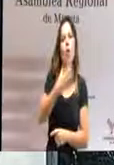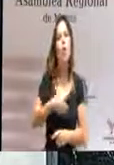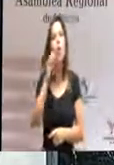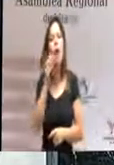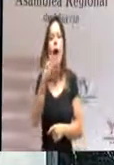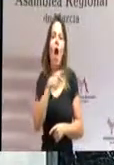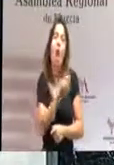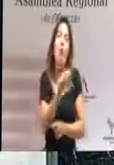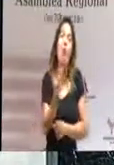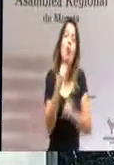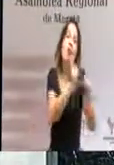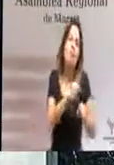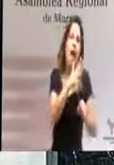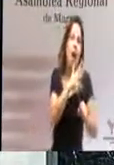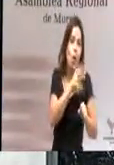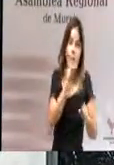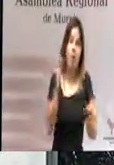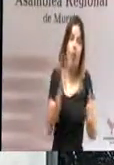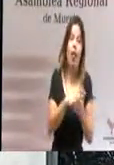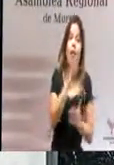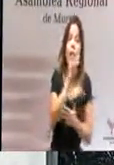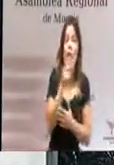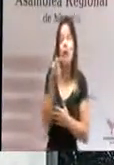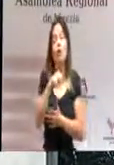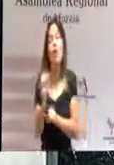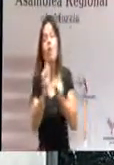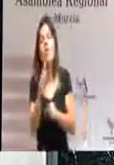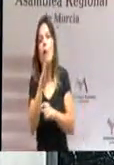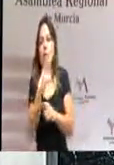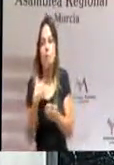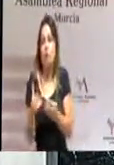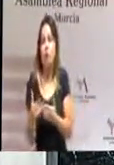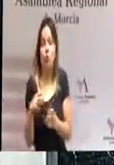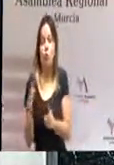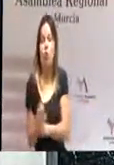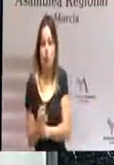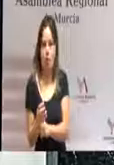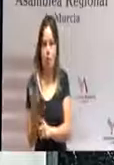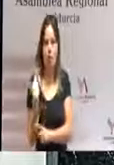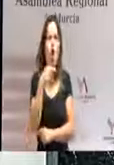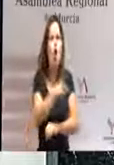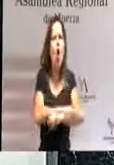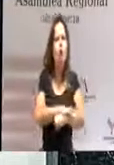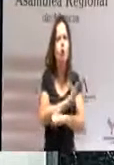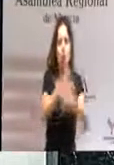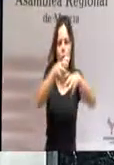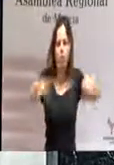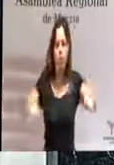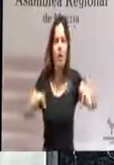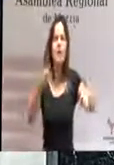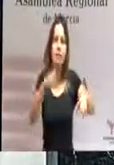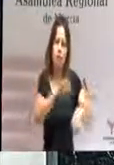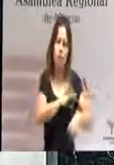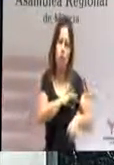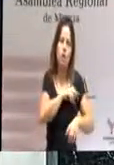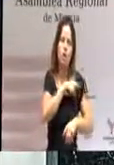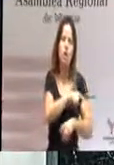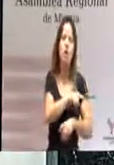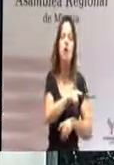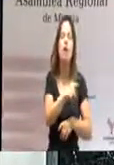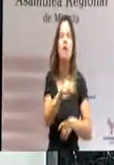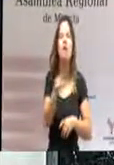nunca llega y los que defendemos el agua que tiene que llegar. Su Gobierno, y a usted, señor presidente, le pesa la